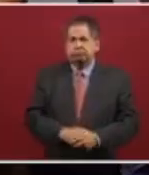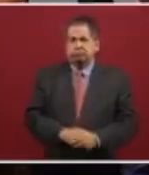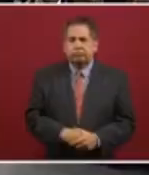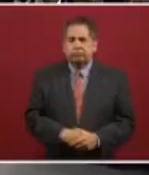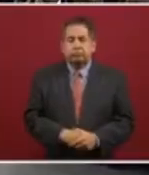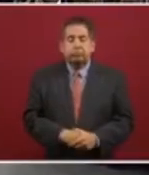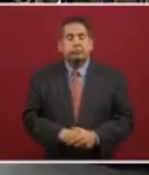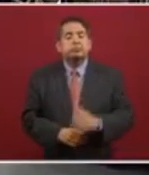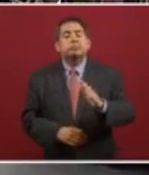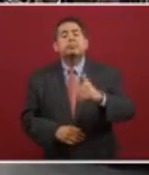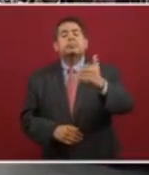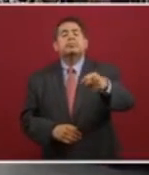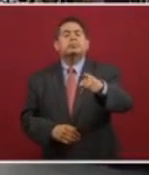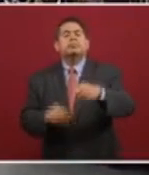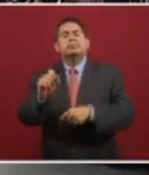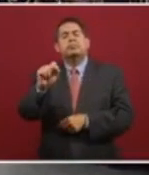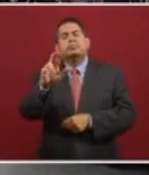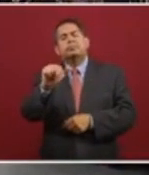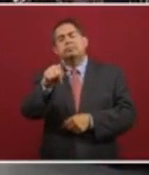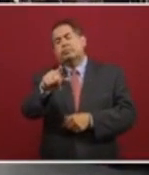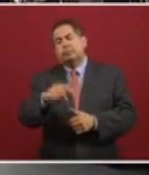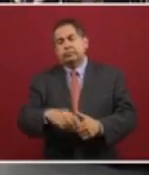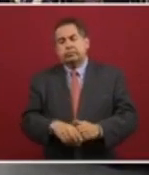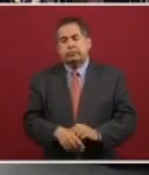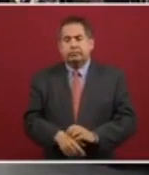sí, vamos para atrás. A ver, Sara.